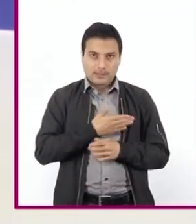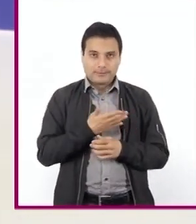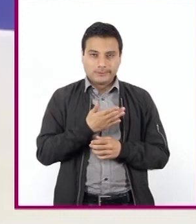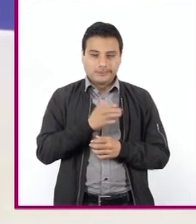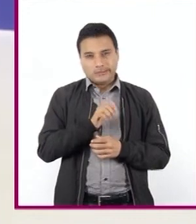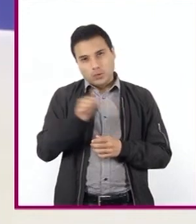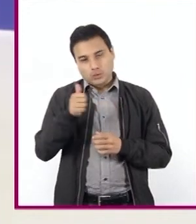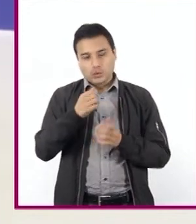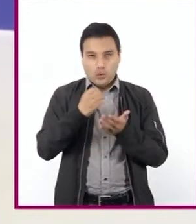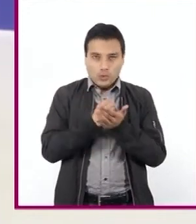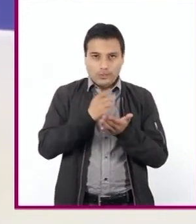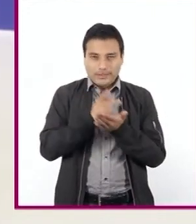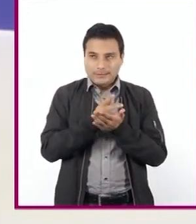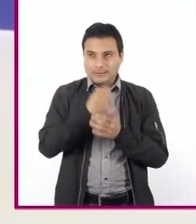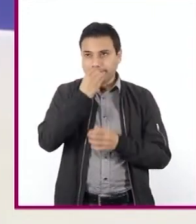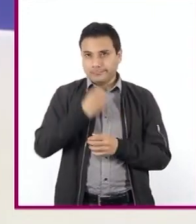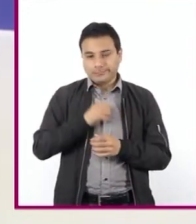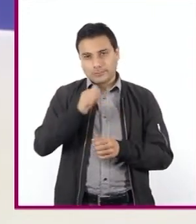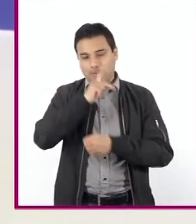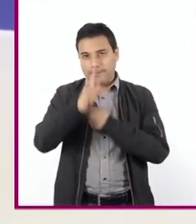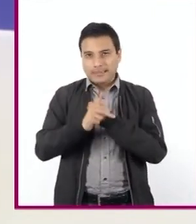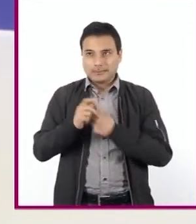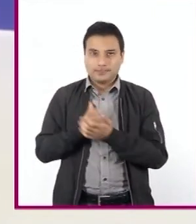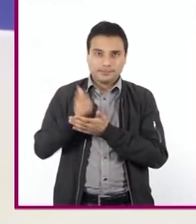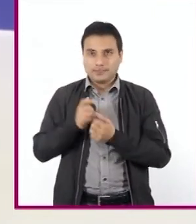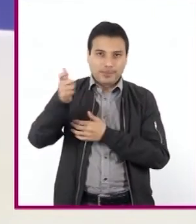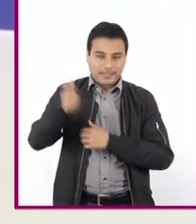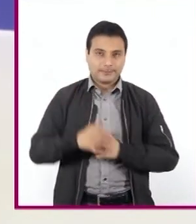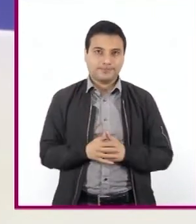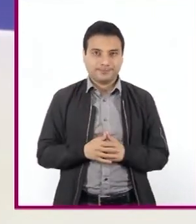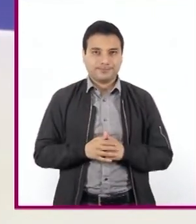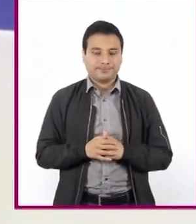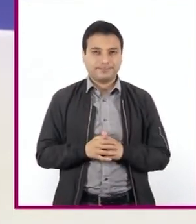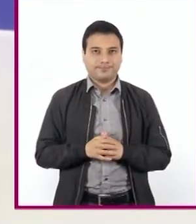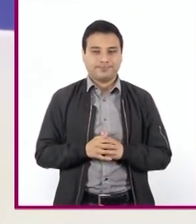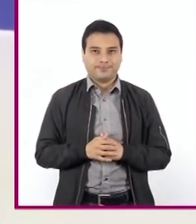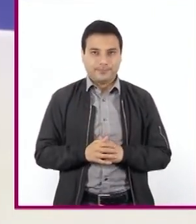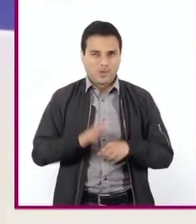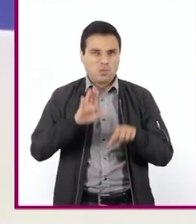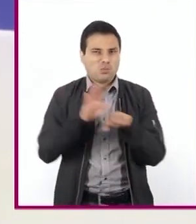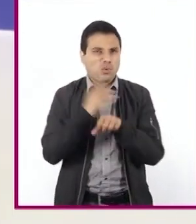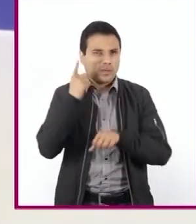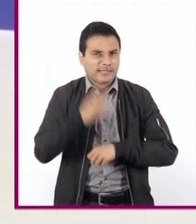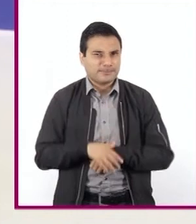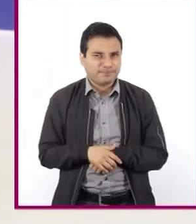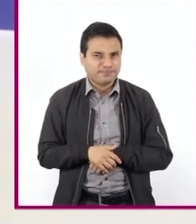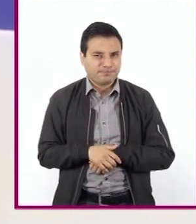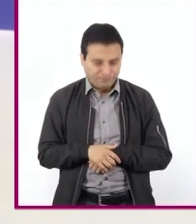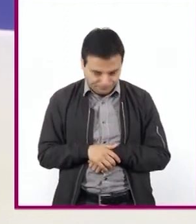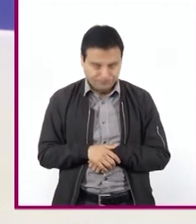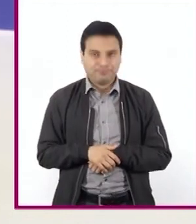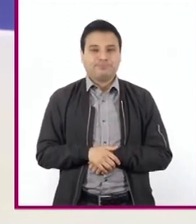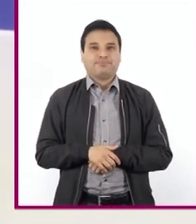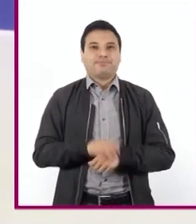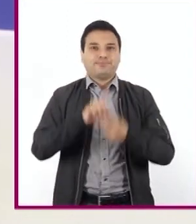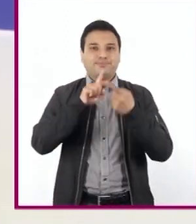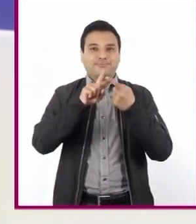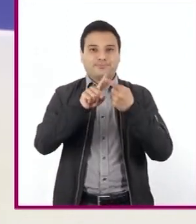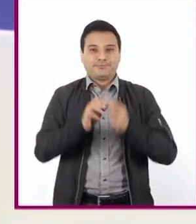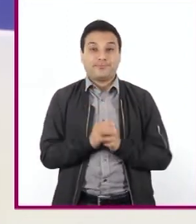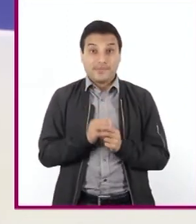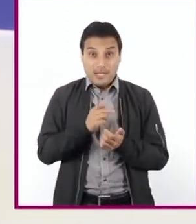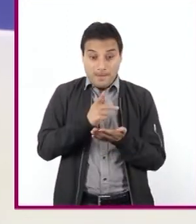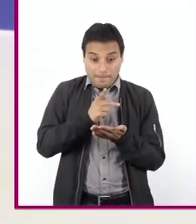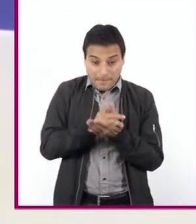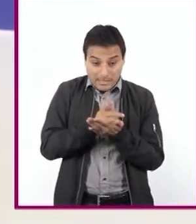de Europa, bajo diferentes situaciones como las siguientes. 1. Una parte de la plata y oro la